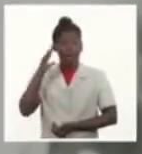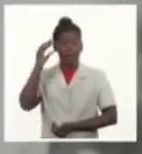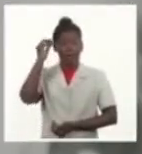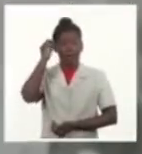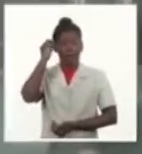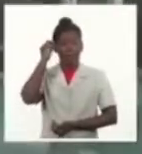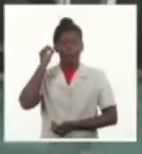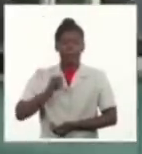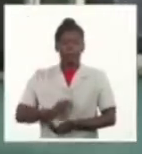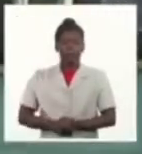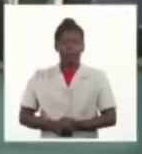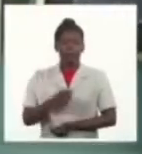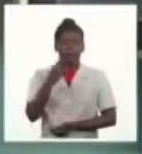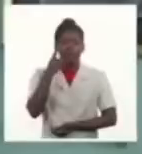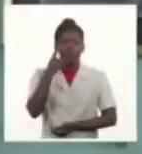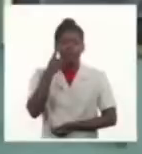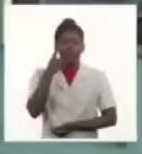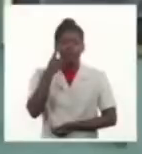conocer.